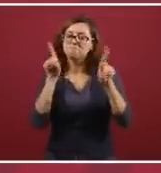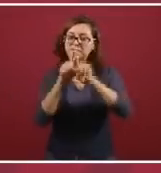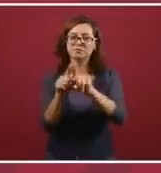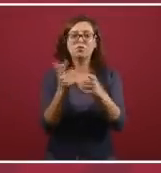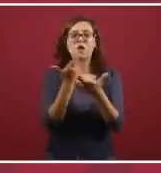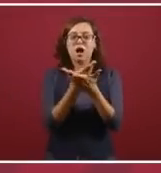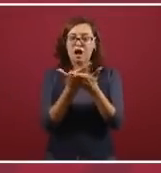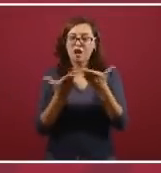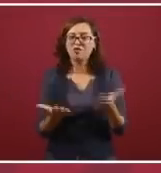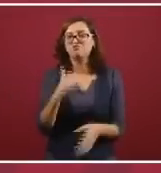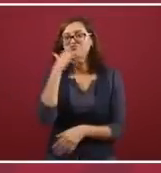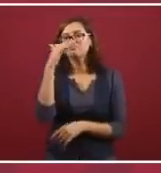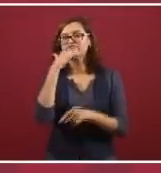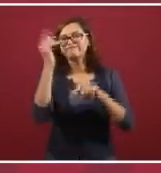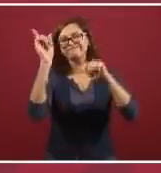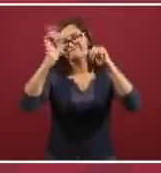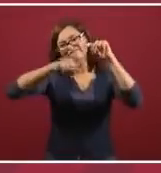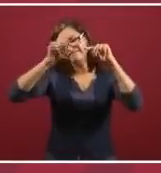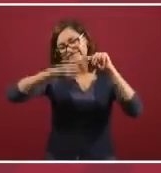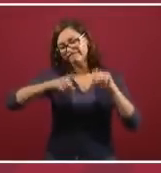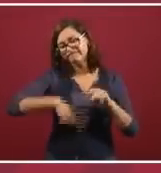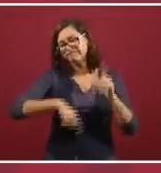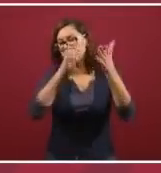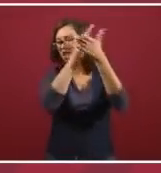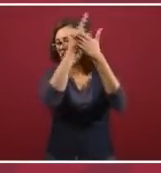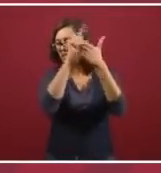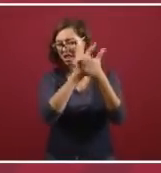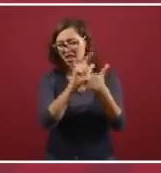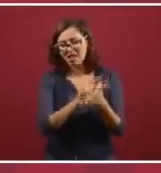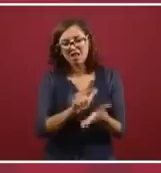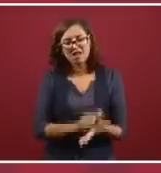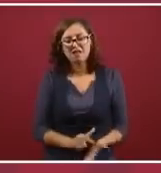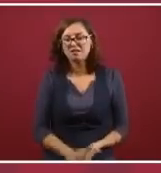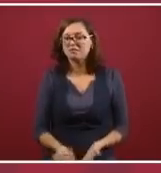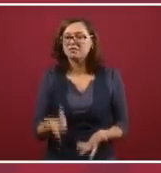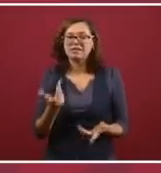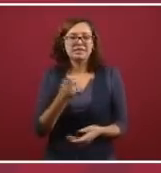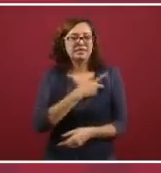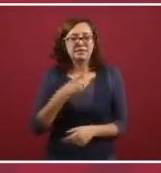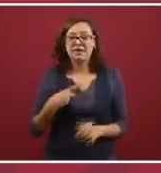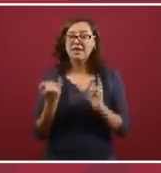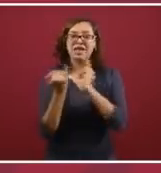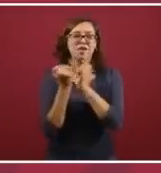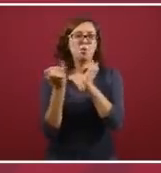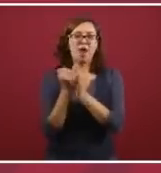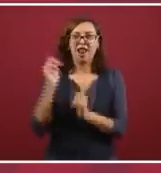Estamos limpiando de corrupción al gobierno de arriba para abajo, como se barren las escaleras.